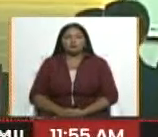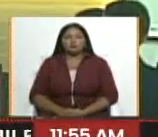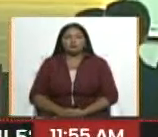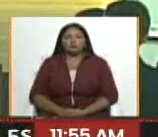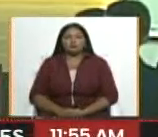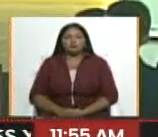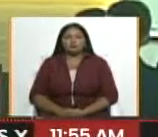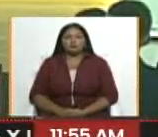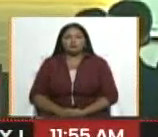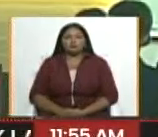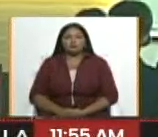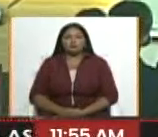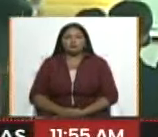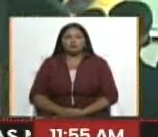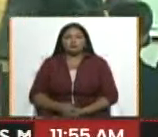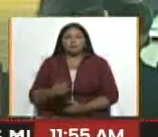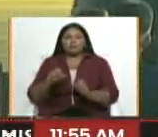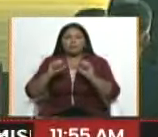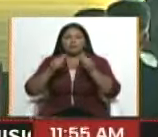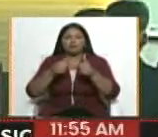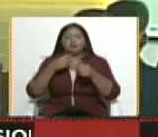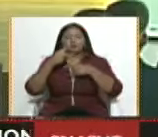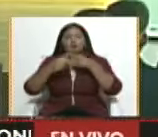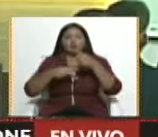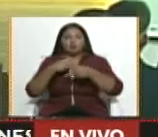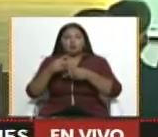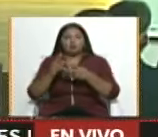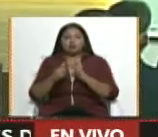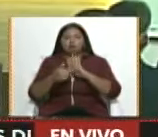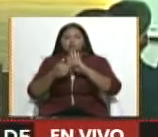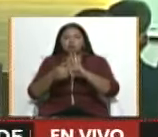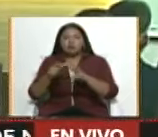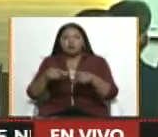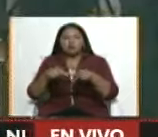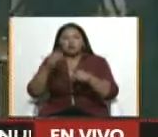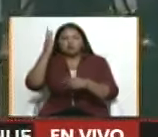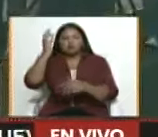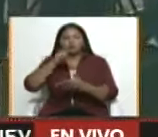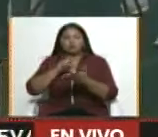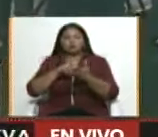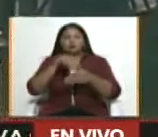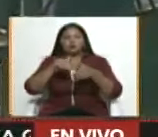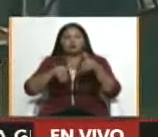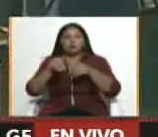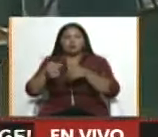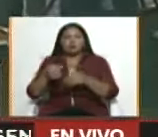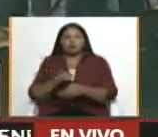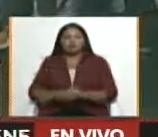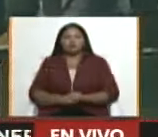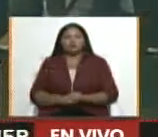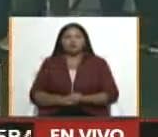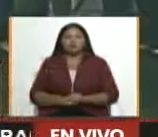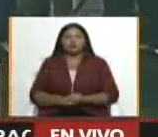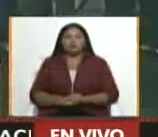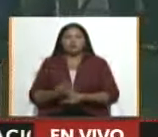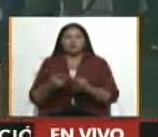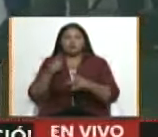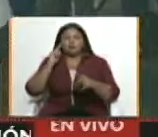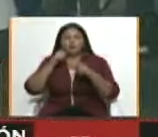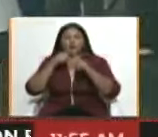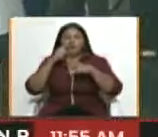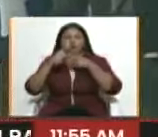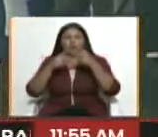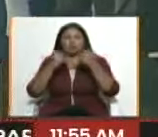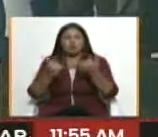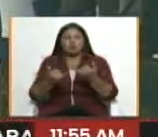Bien, en este momento inicia el proceso de postulación en la sede del Consejo Nacional Electoral. Las organizaciones con fines políticos en